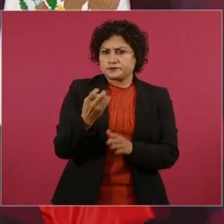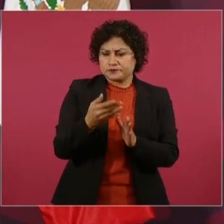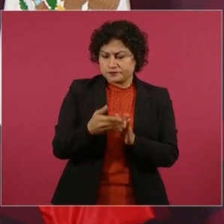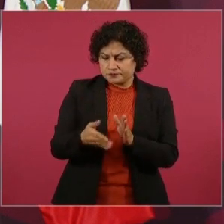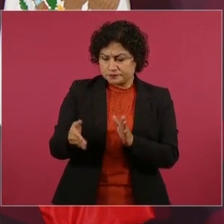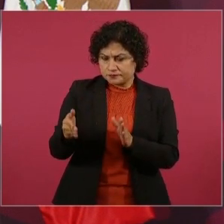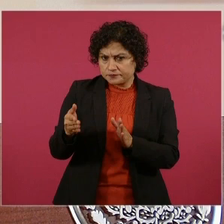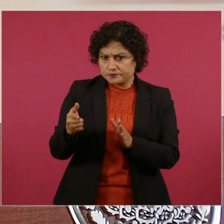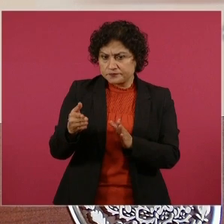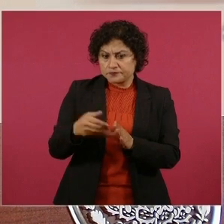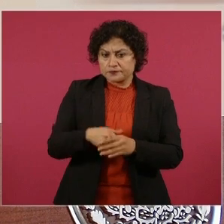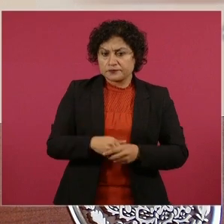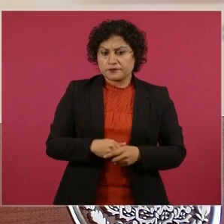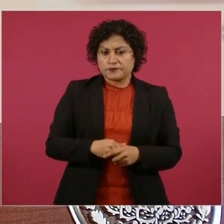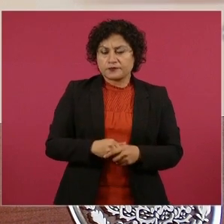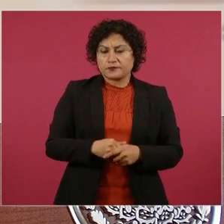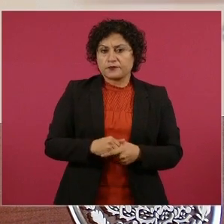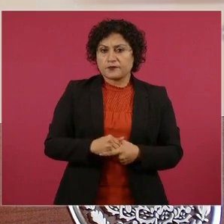año